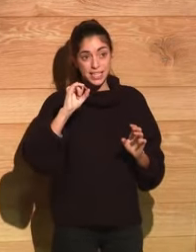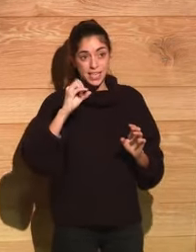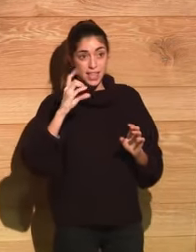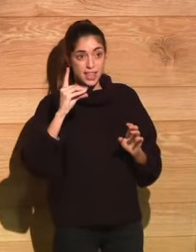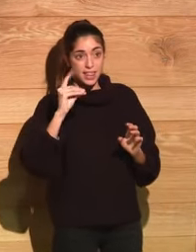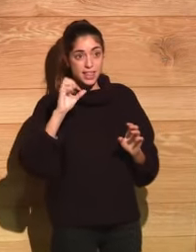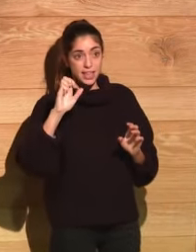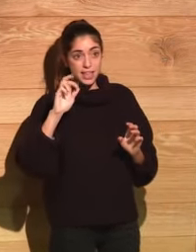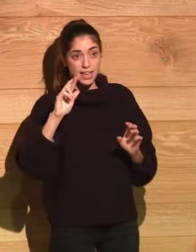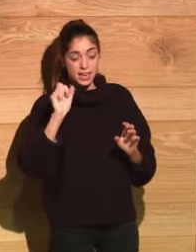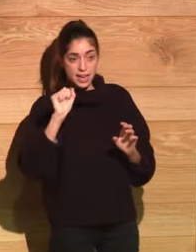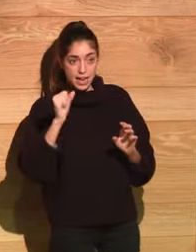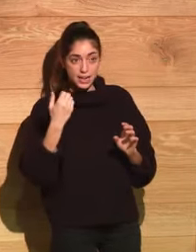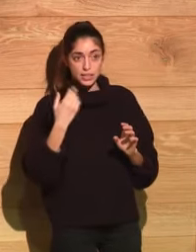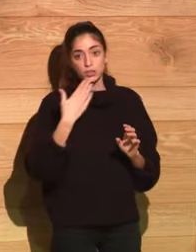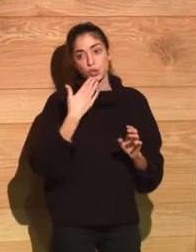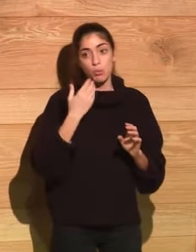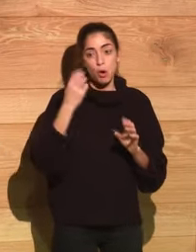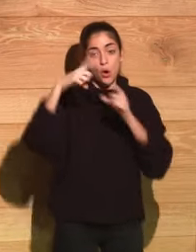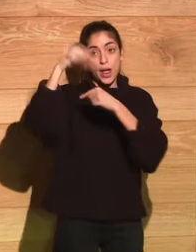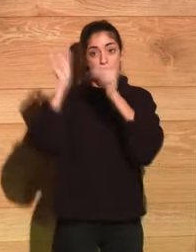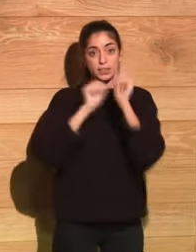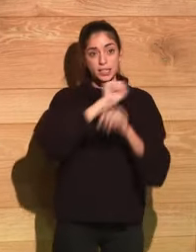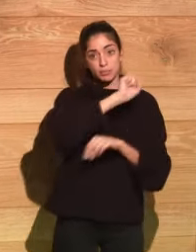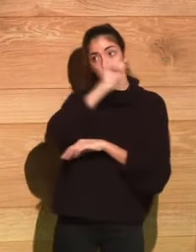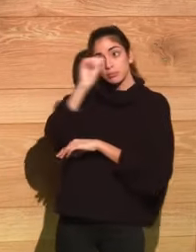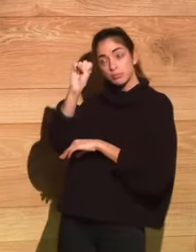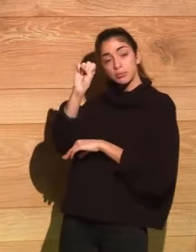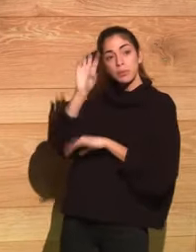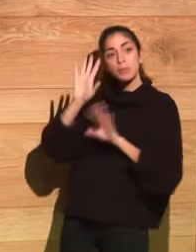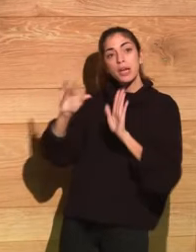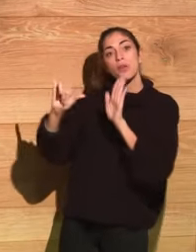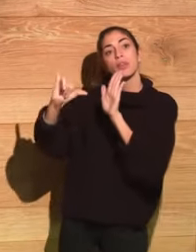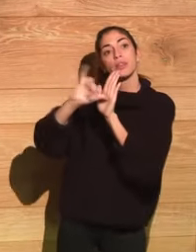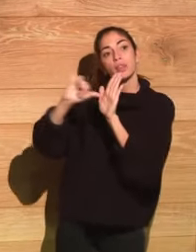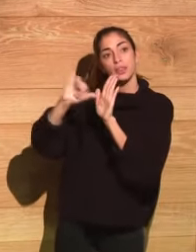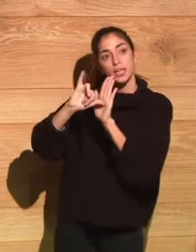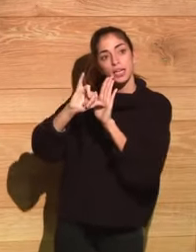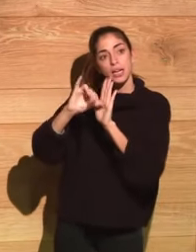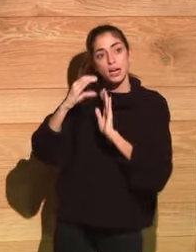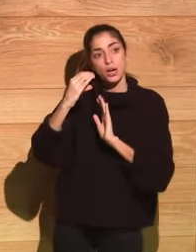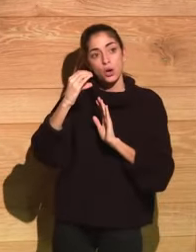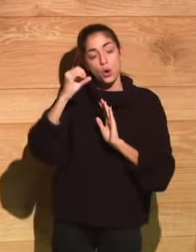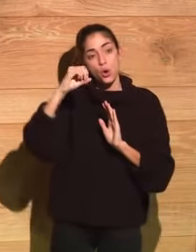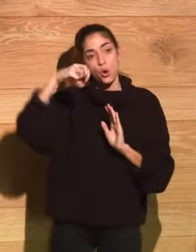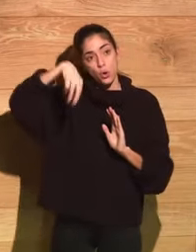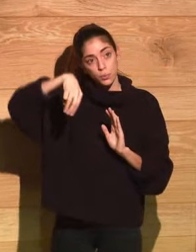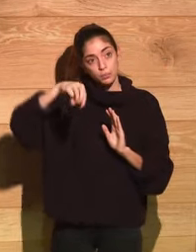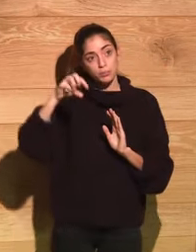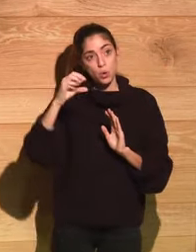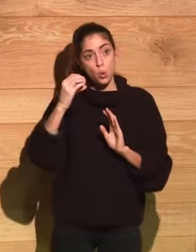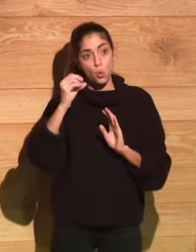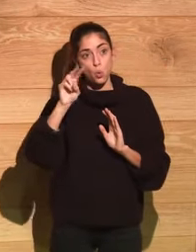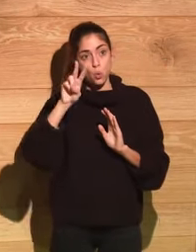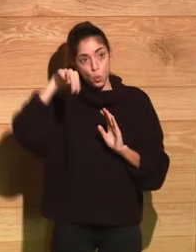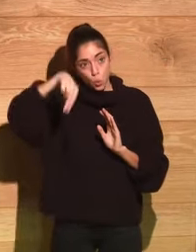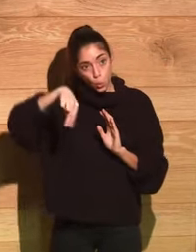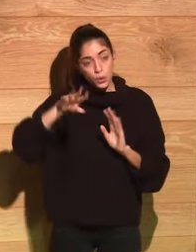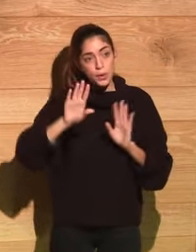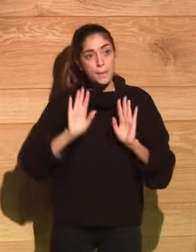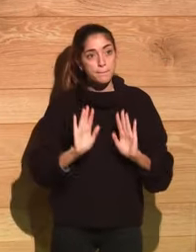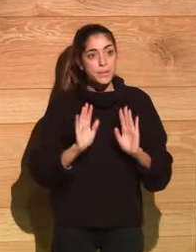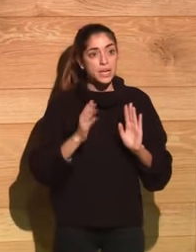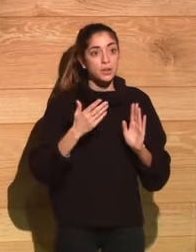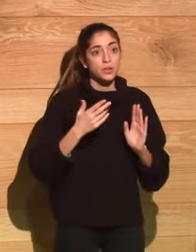estar girado hacia las estrellas, pero en proximidad con ellas. Cum, cum. Considerar es contemplar atentamente,